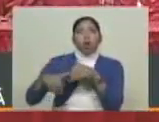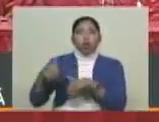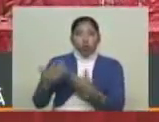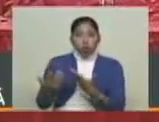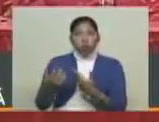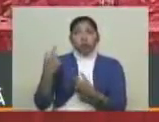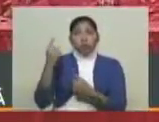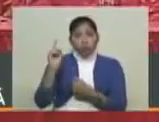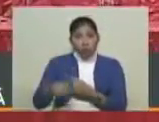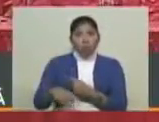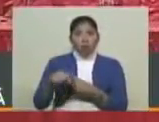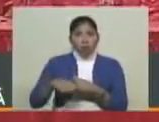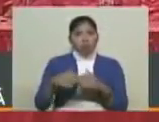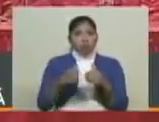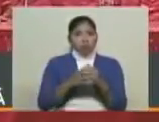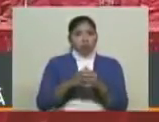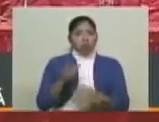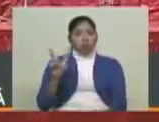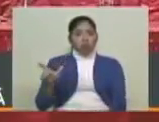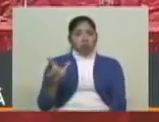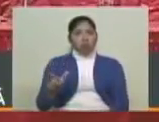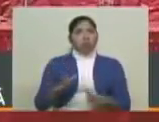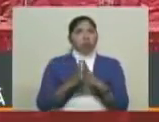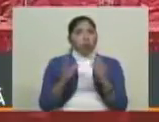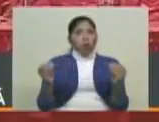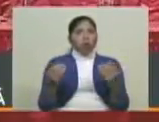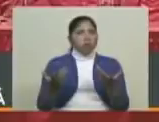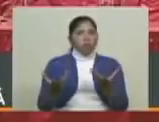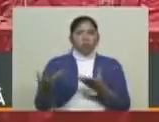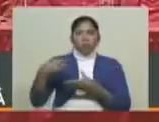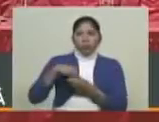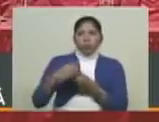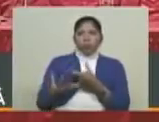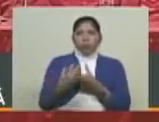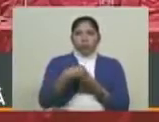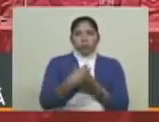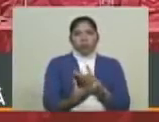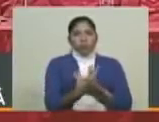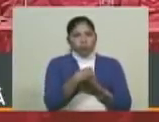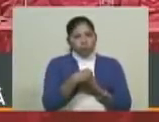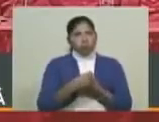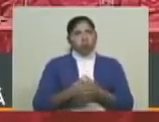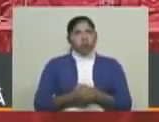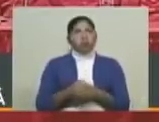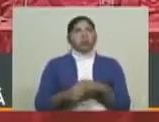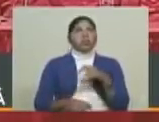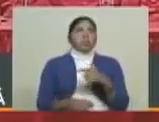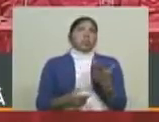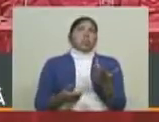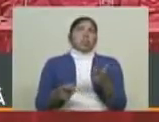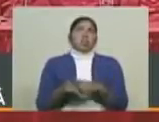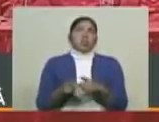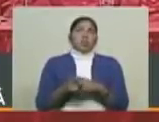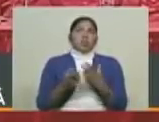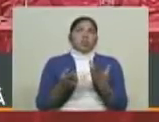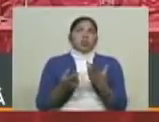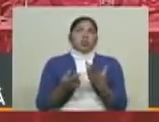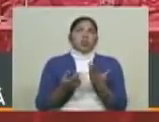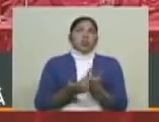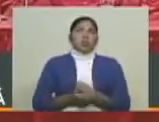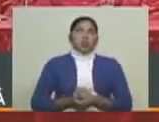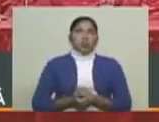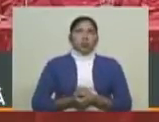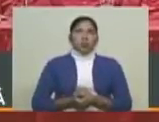Venezuela también la tenemos. Y todos vamos a sumar. Es unos grandes afluentes o